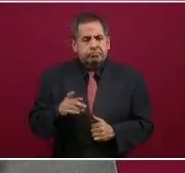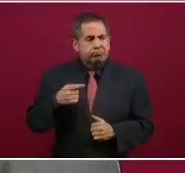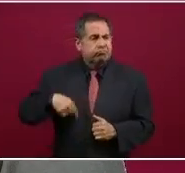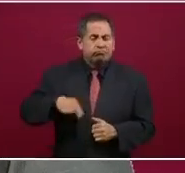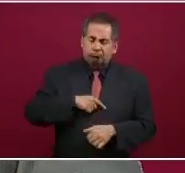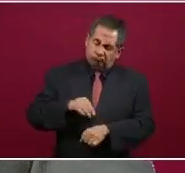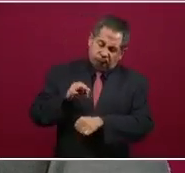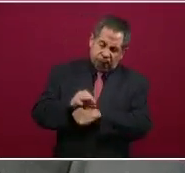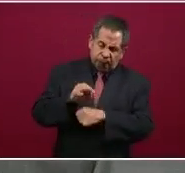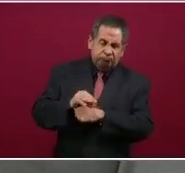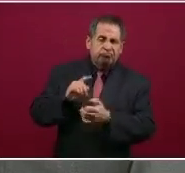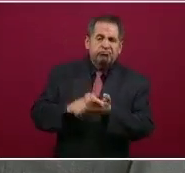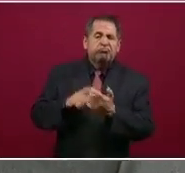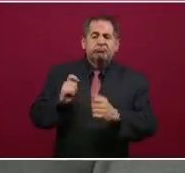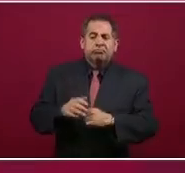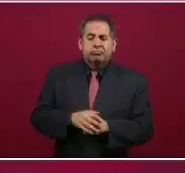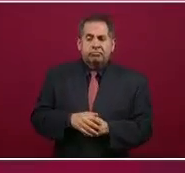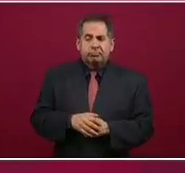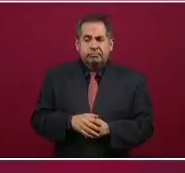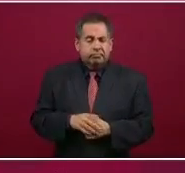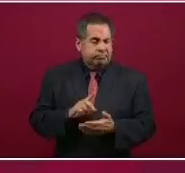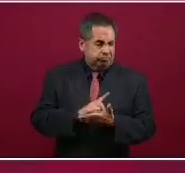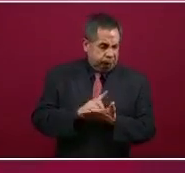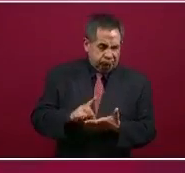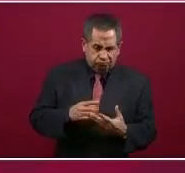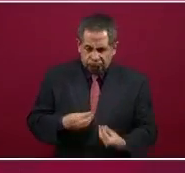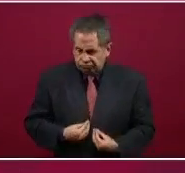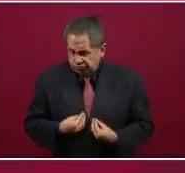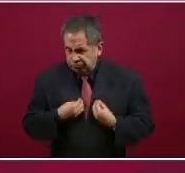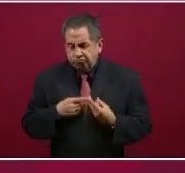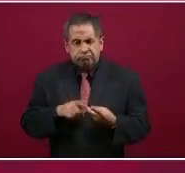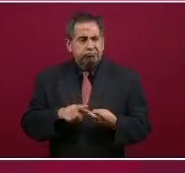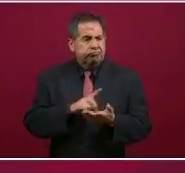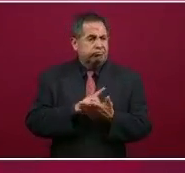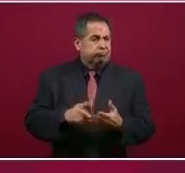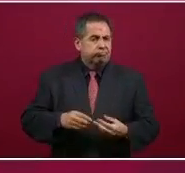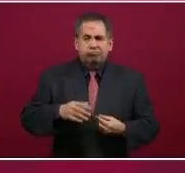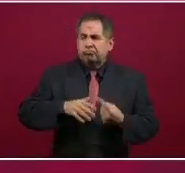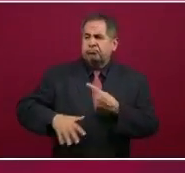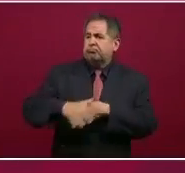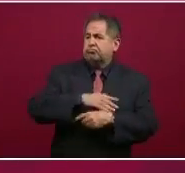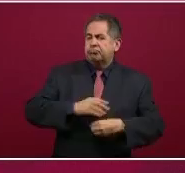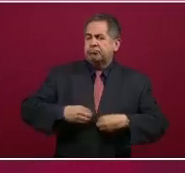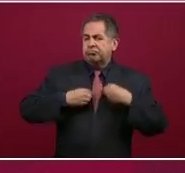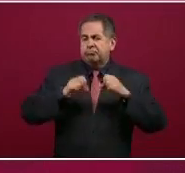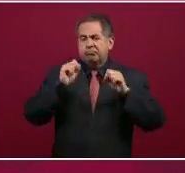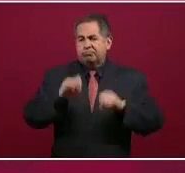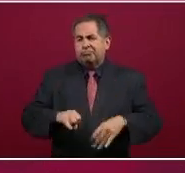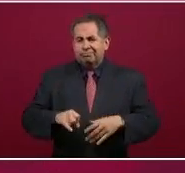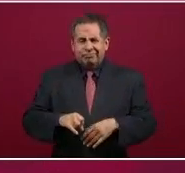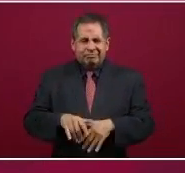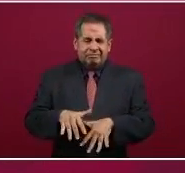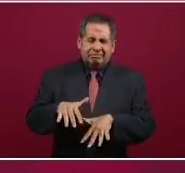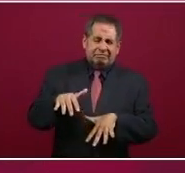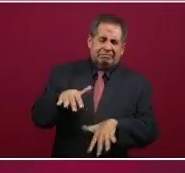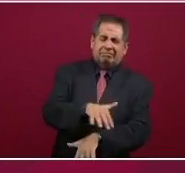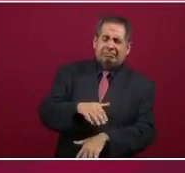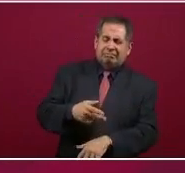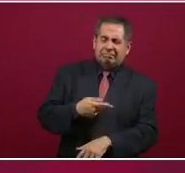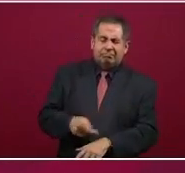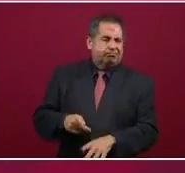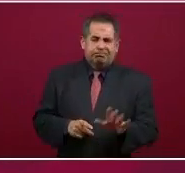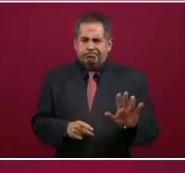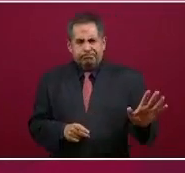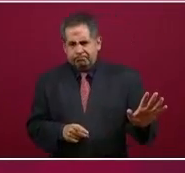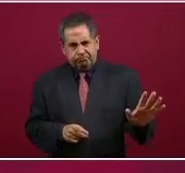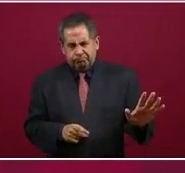defender el derecho a la vida, el derecho a vivir libres de miserias